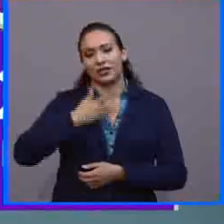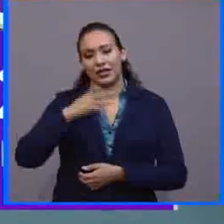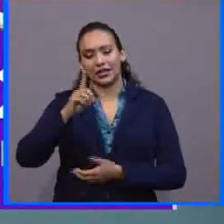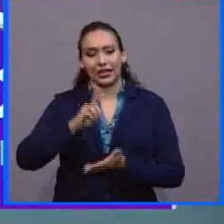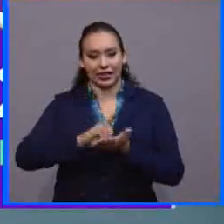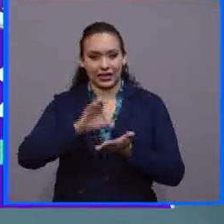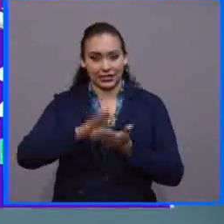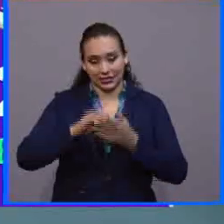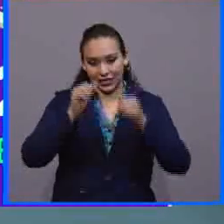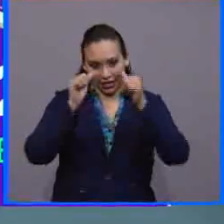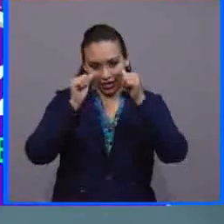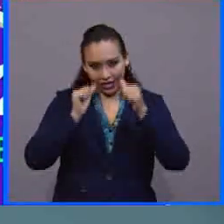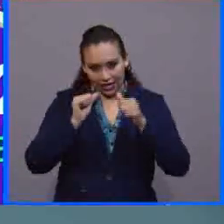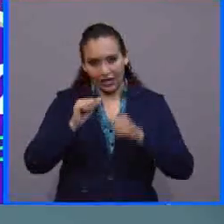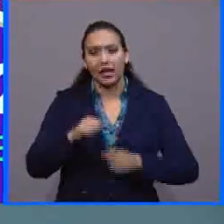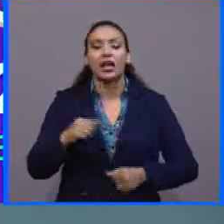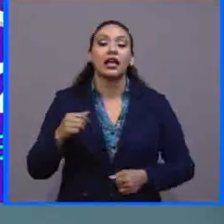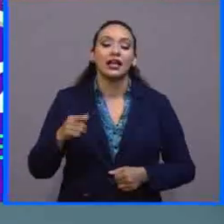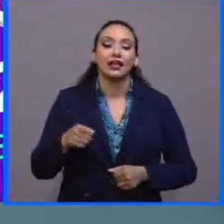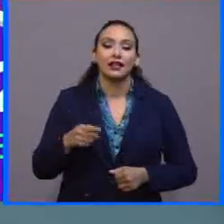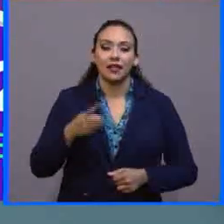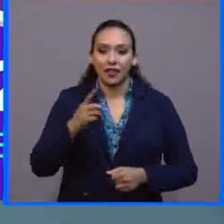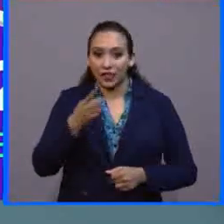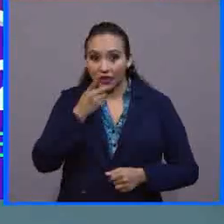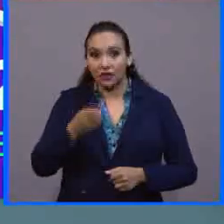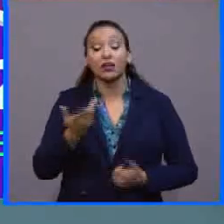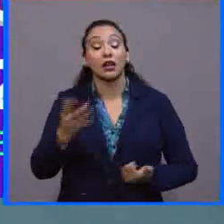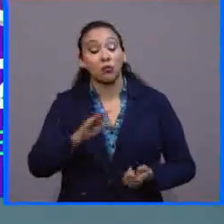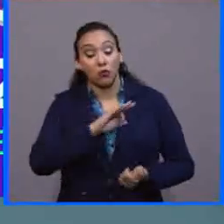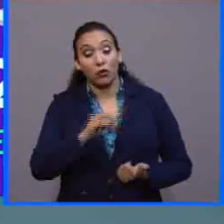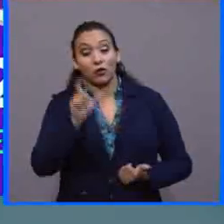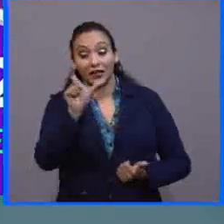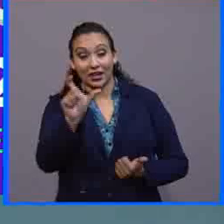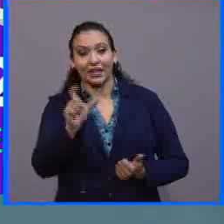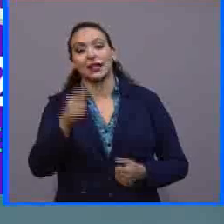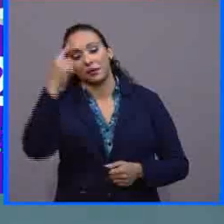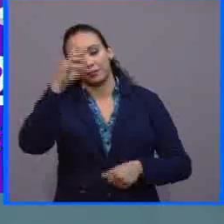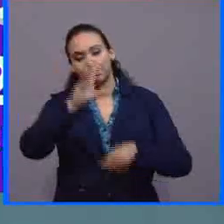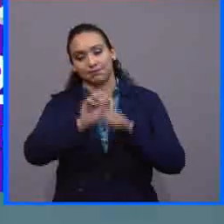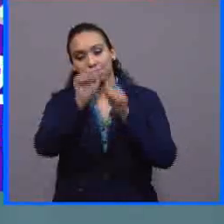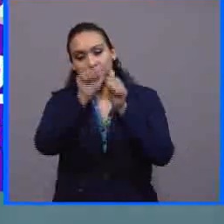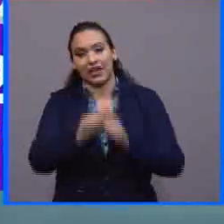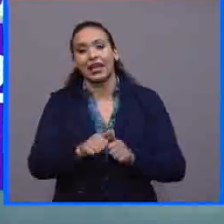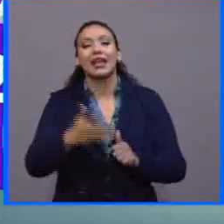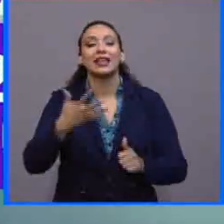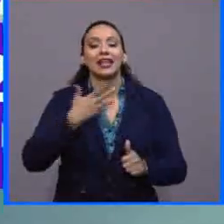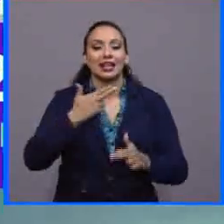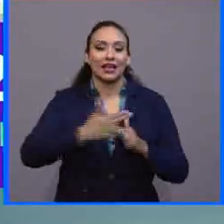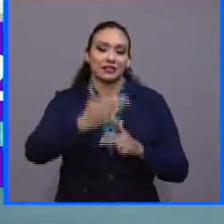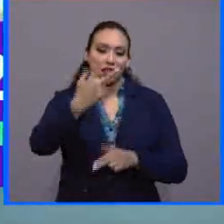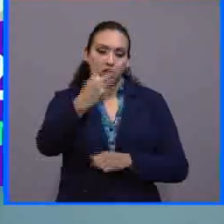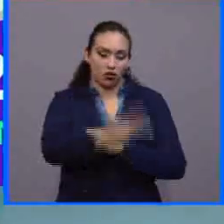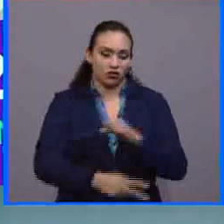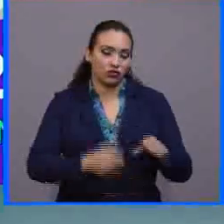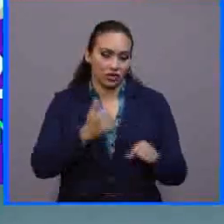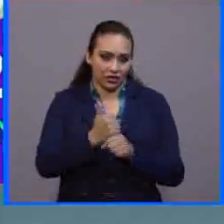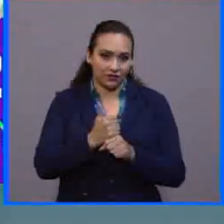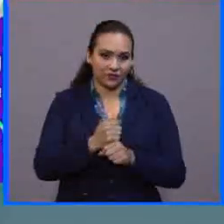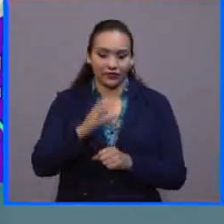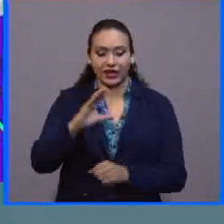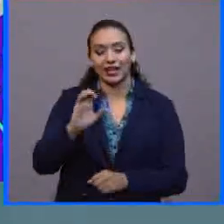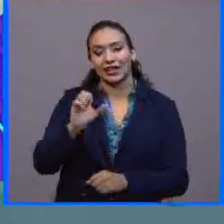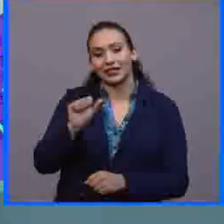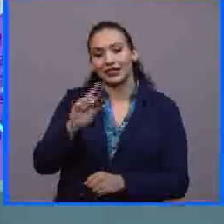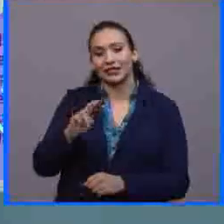discapacidad visual. Logró que se le otorgara una tarjeta de residente temporal con una vigencia de 2 años. César